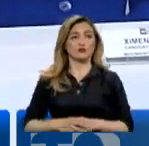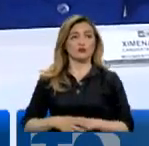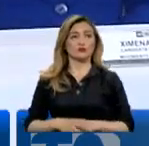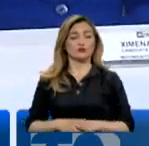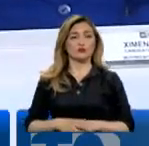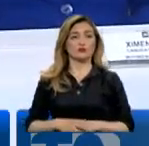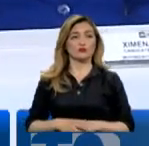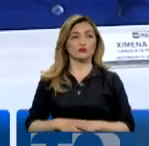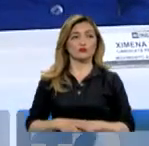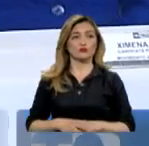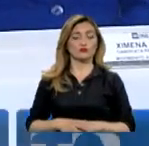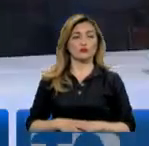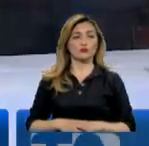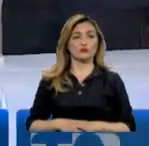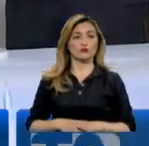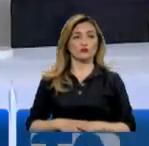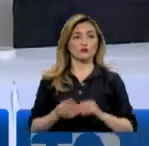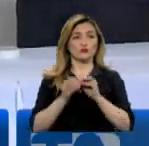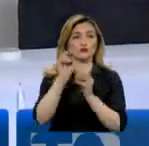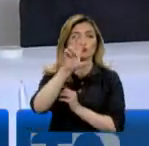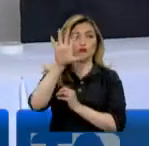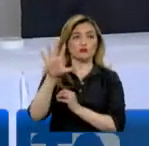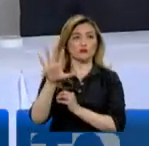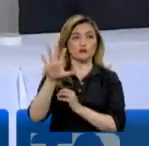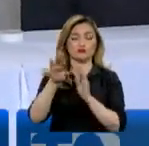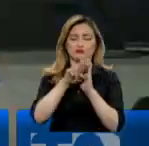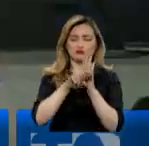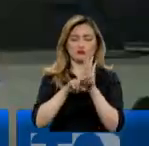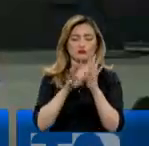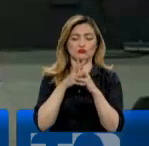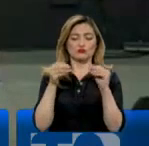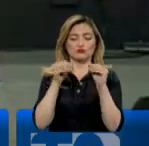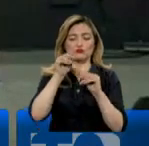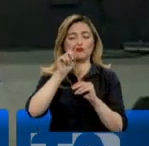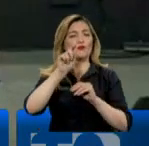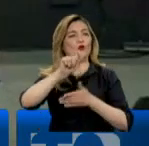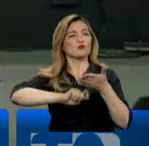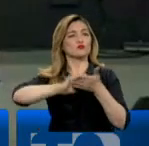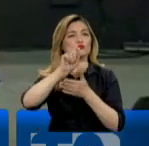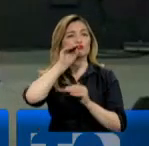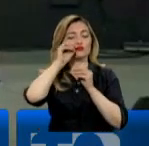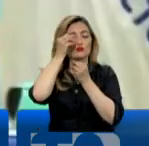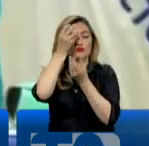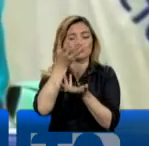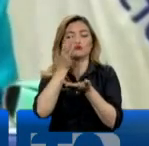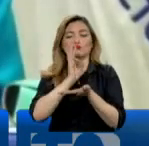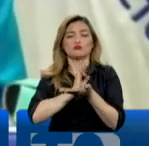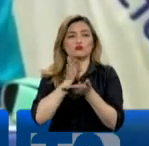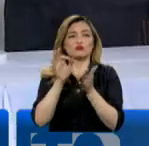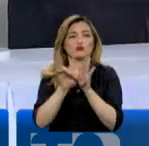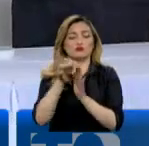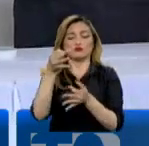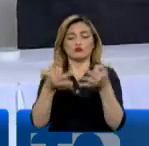ves que este binomio subsanó requisitos el pleno del consejo nacional electoral aprobó el informe técnico-jurídico que valida la calificación de las